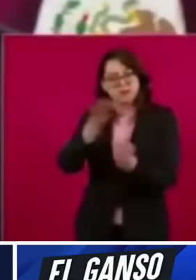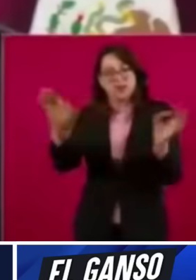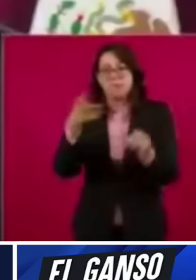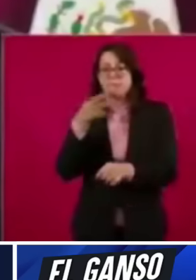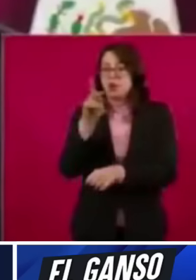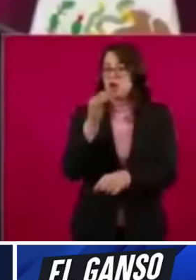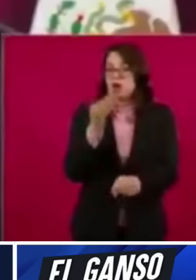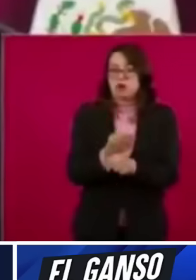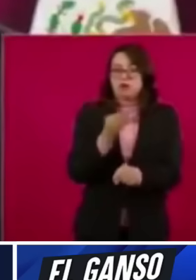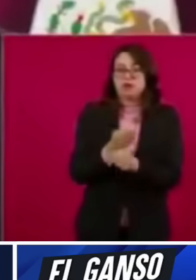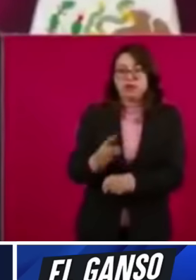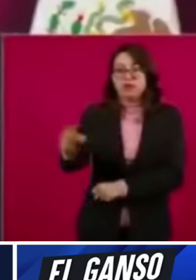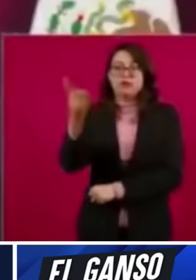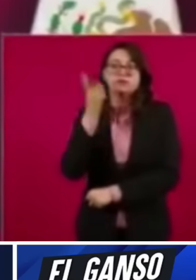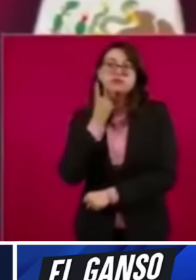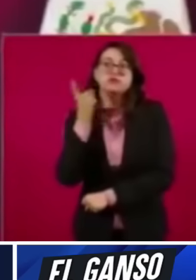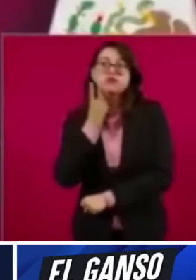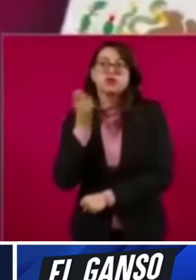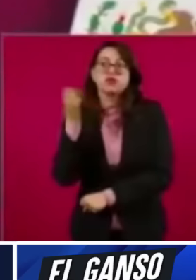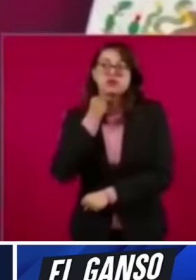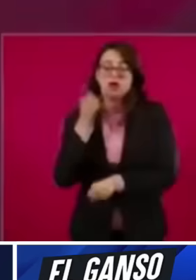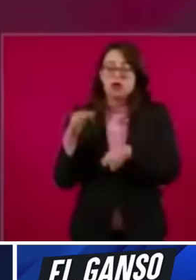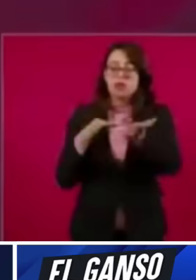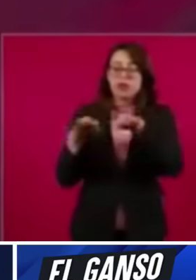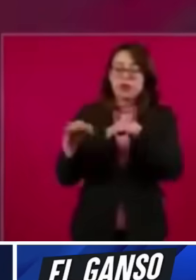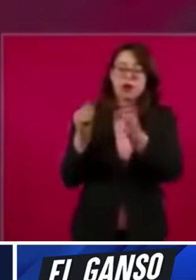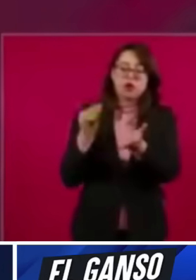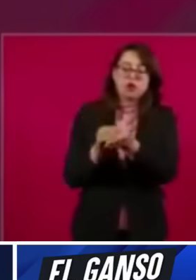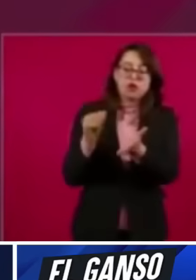el periodo legislativo, hay tiempo.